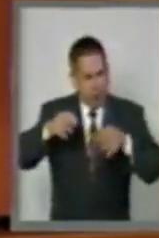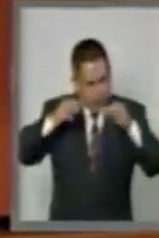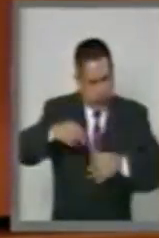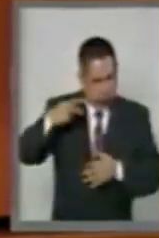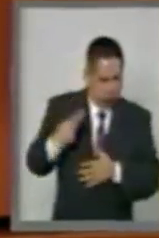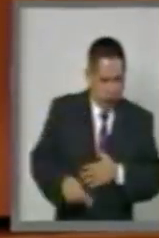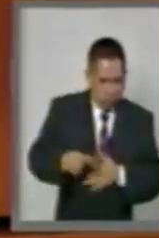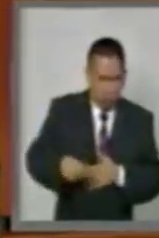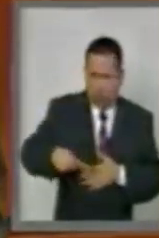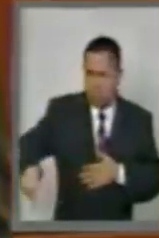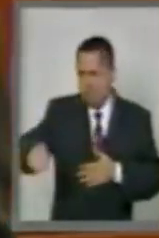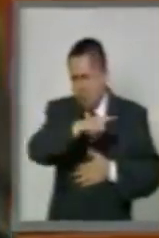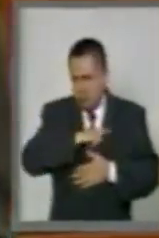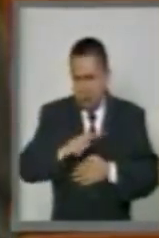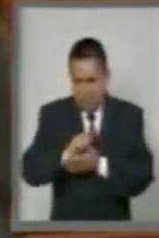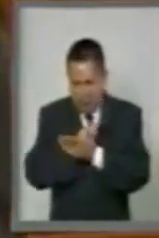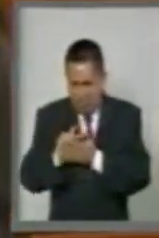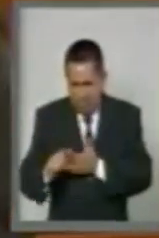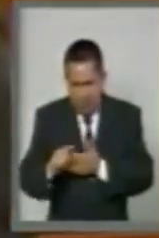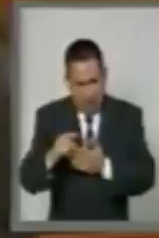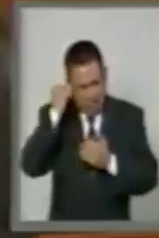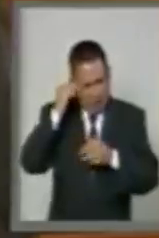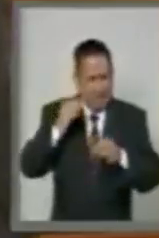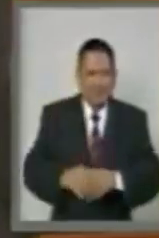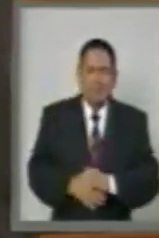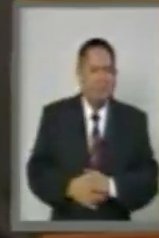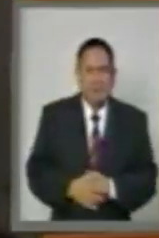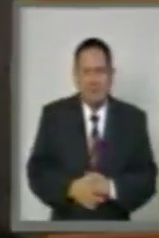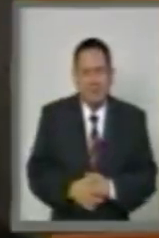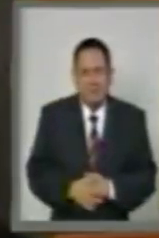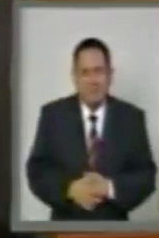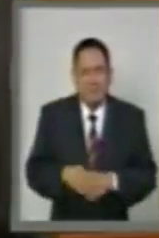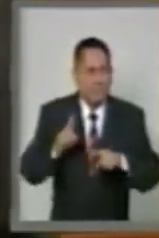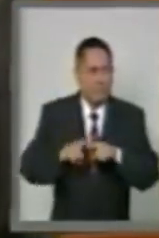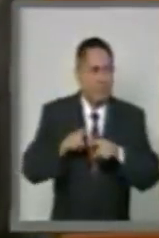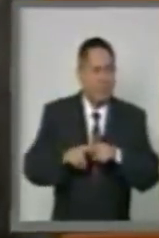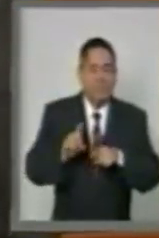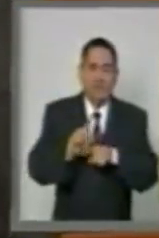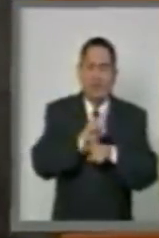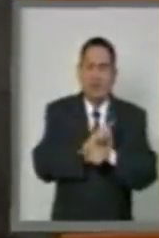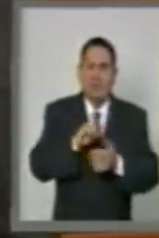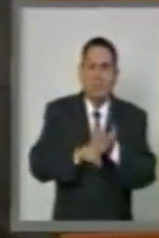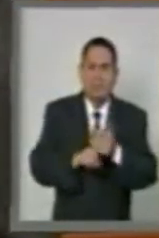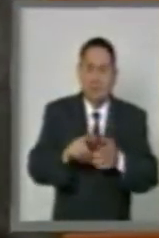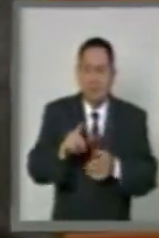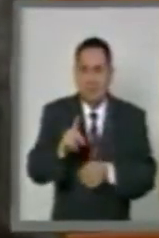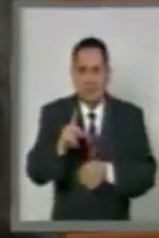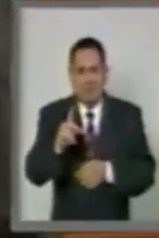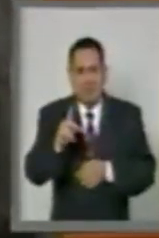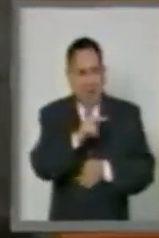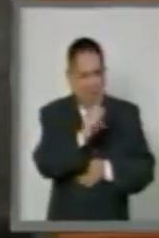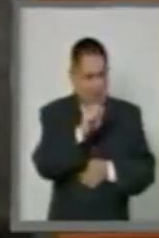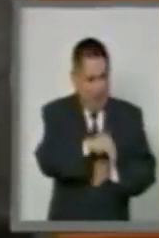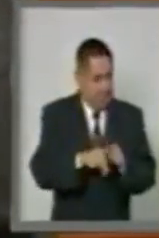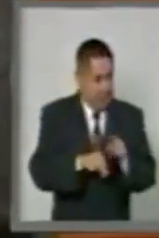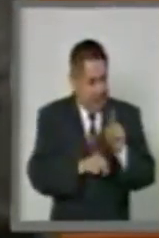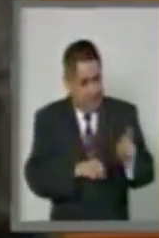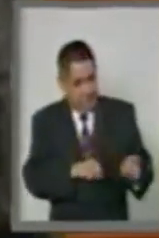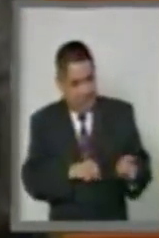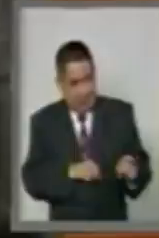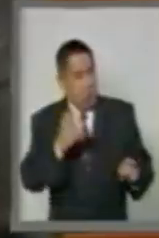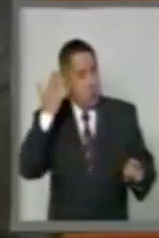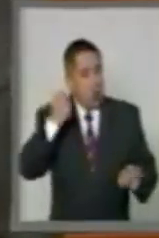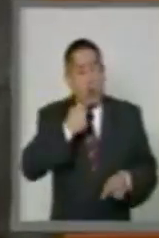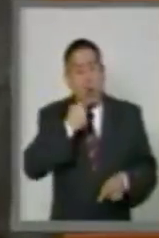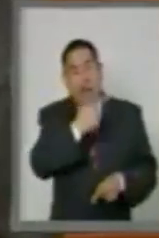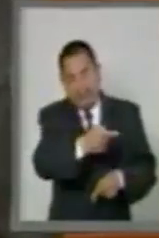auténticamente neoliberal, limpia, ideológica? No. Desde el panismo, 12 años, se los dije